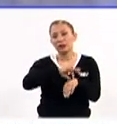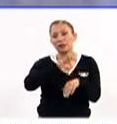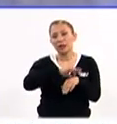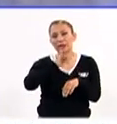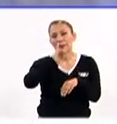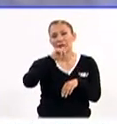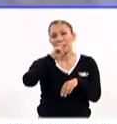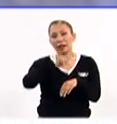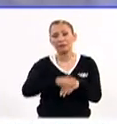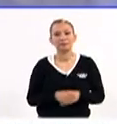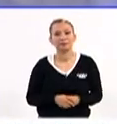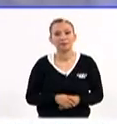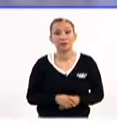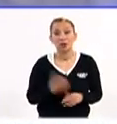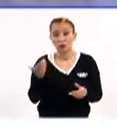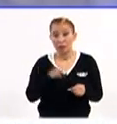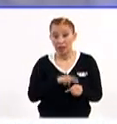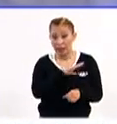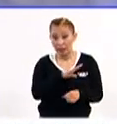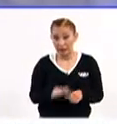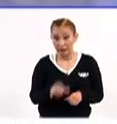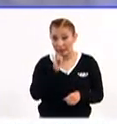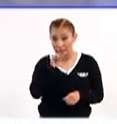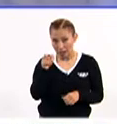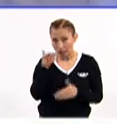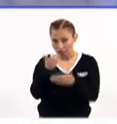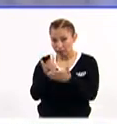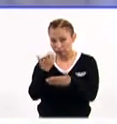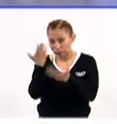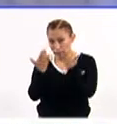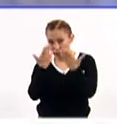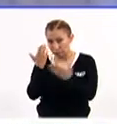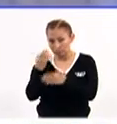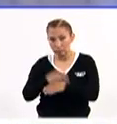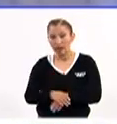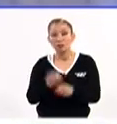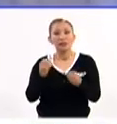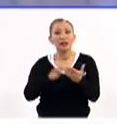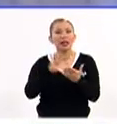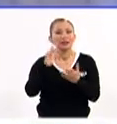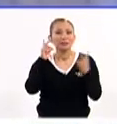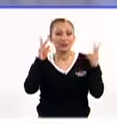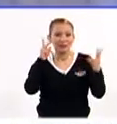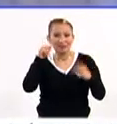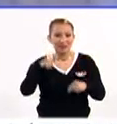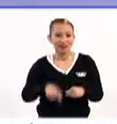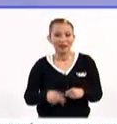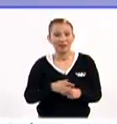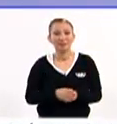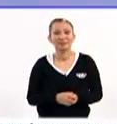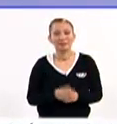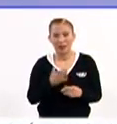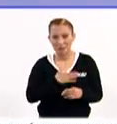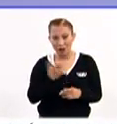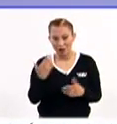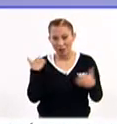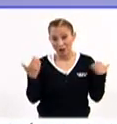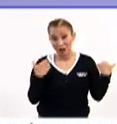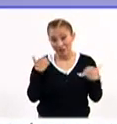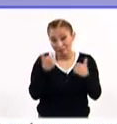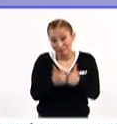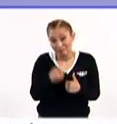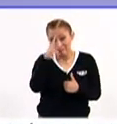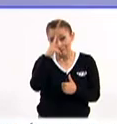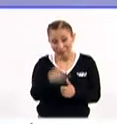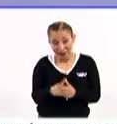Instituto Politécnico Nacional, en el Hospital General, además estás cursando unas materias. Pues muchas gracias por haber venido al programa, qué bueno que disfrutaste tu estancia